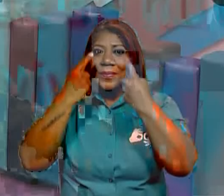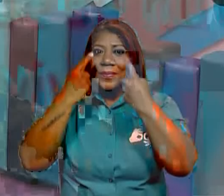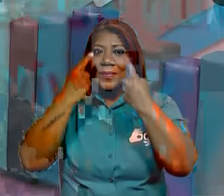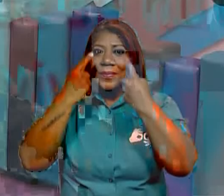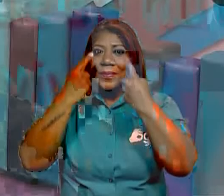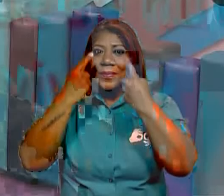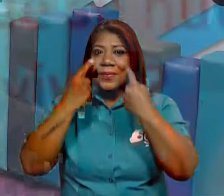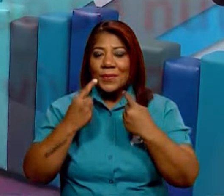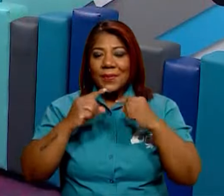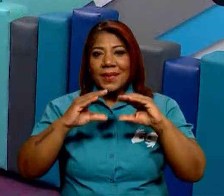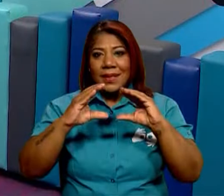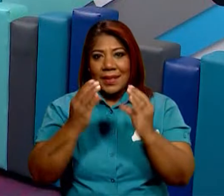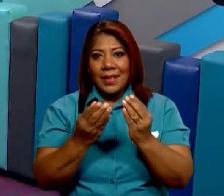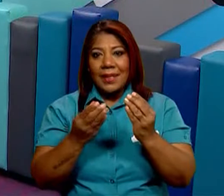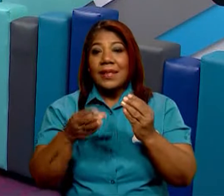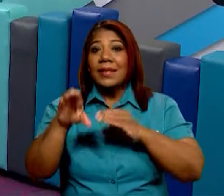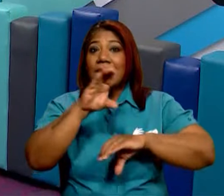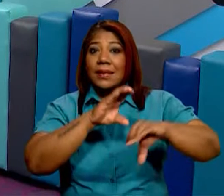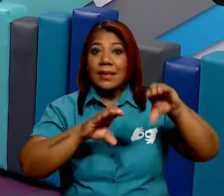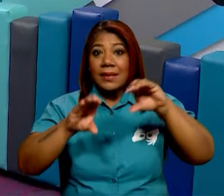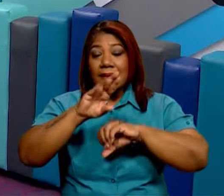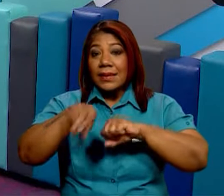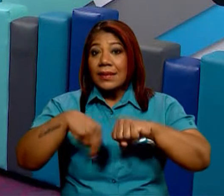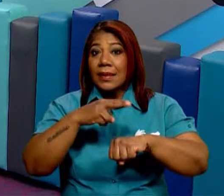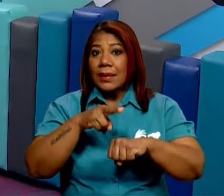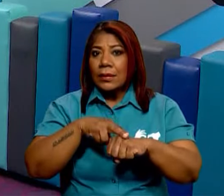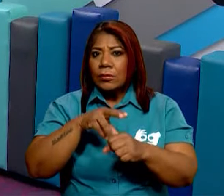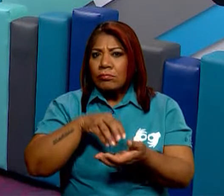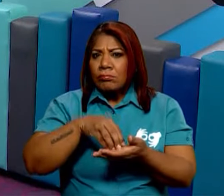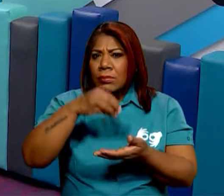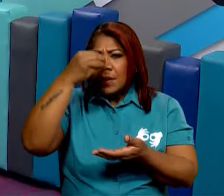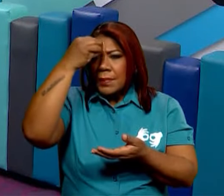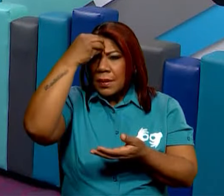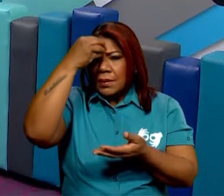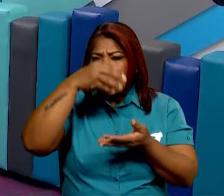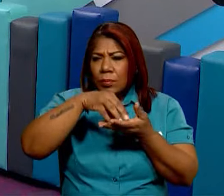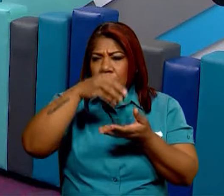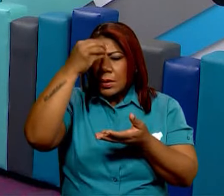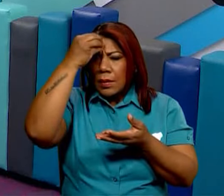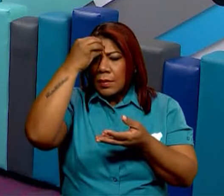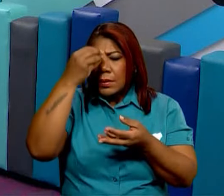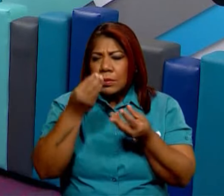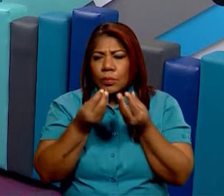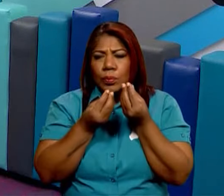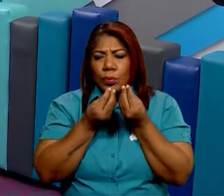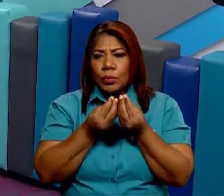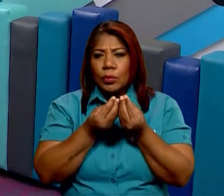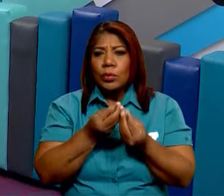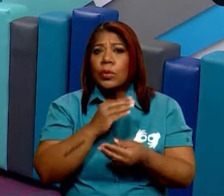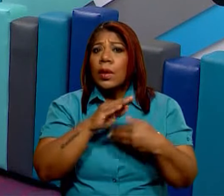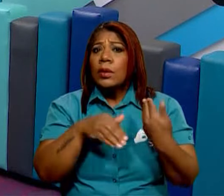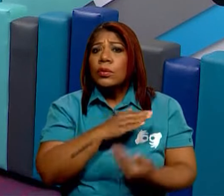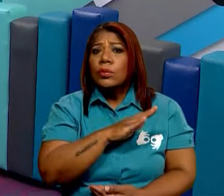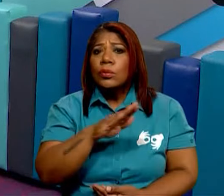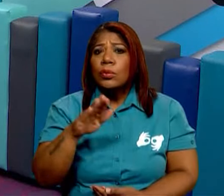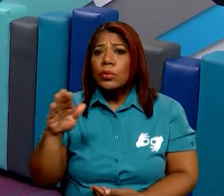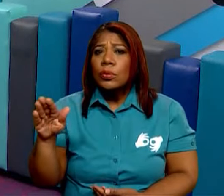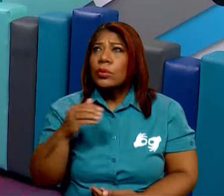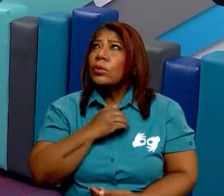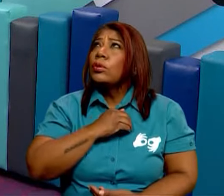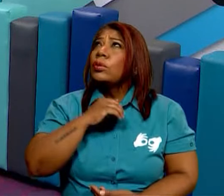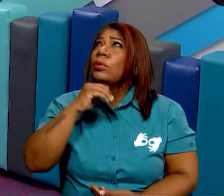clase de ciencias naturales para aprender más. Señor, ahí están esos pequeñitos. Tú los amas mucho y le has